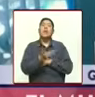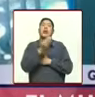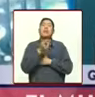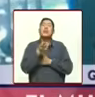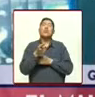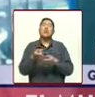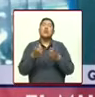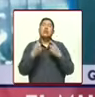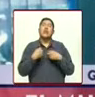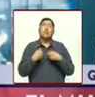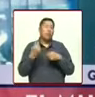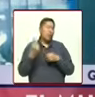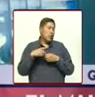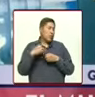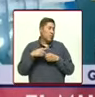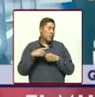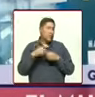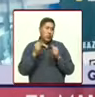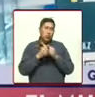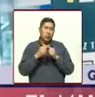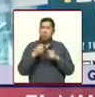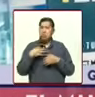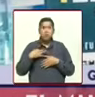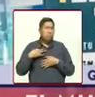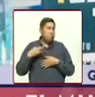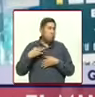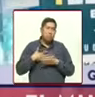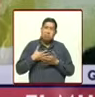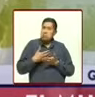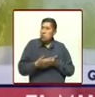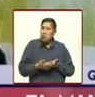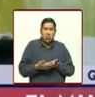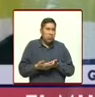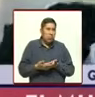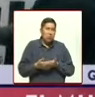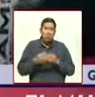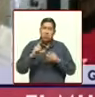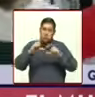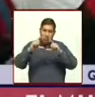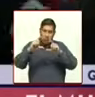que ustedes pueden formar parte con un aporte voluntario, ya sea